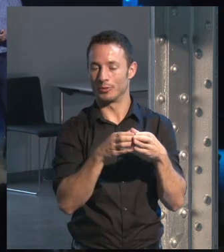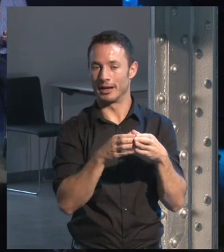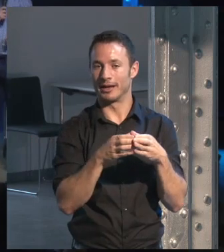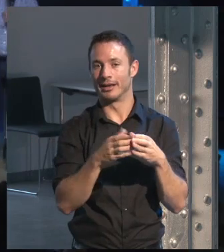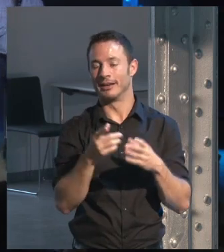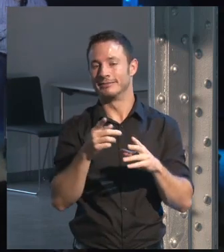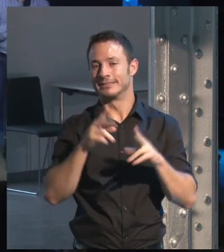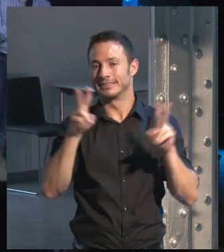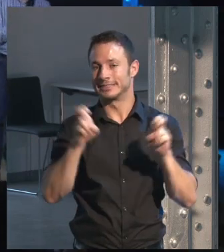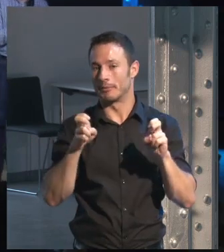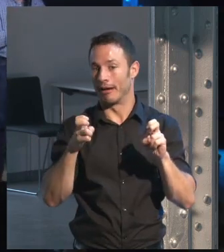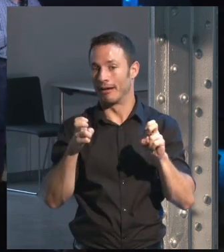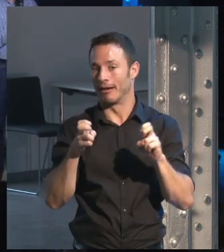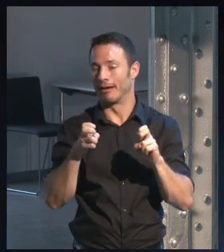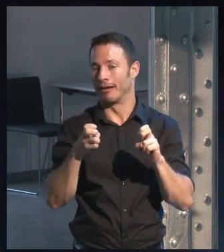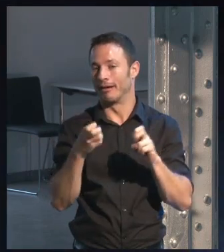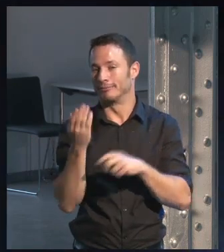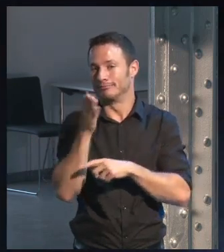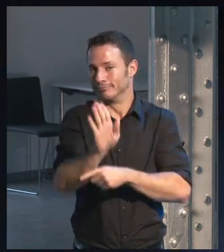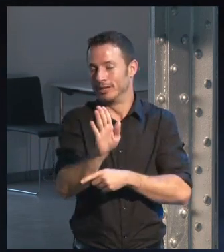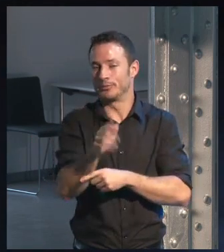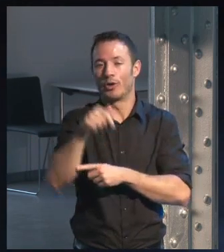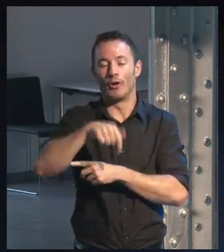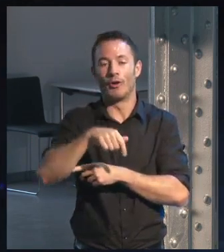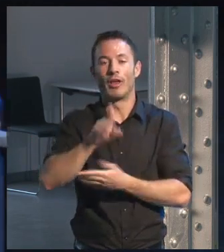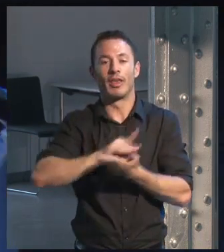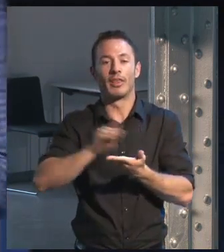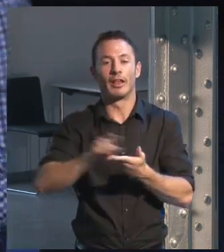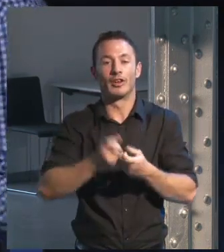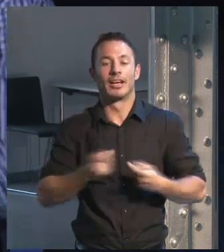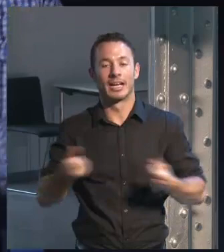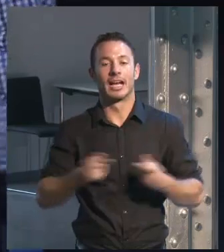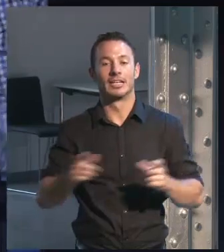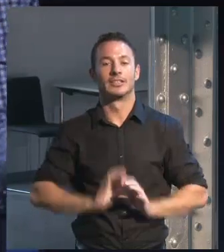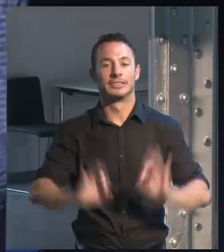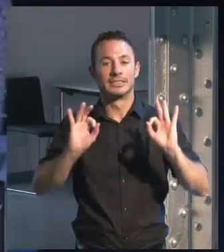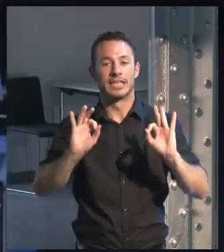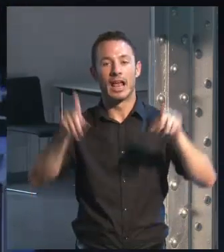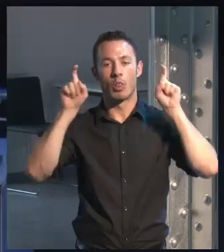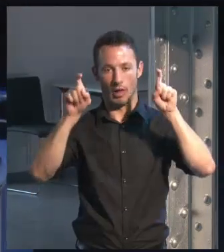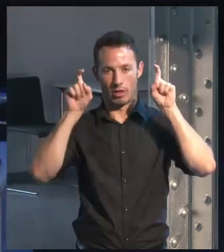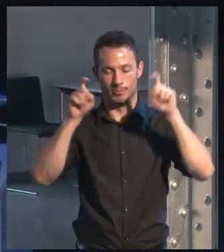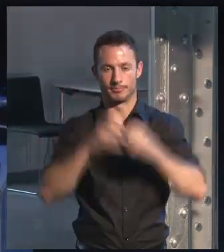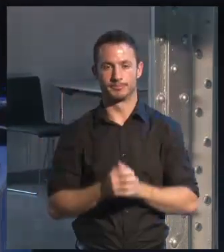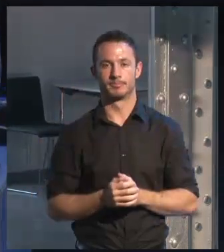poco el tema del día, y hoy hemos sacado datos de gastos que tienen relación con todo el tema de educación.